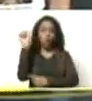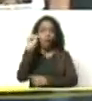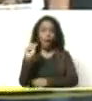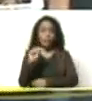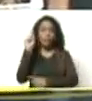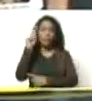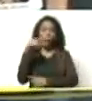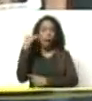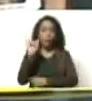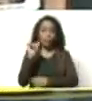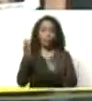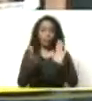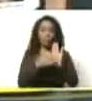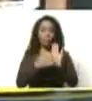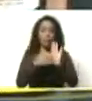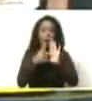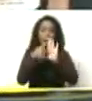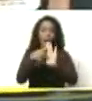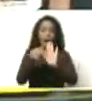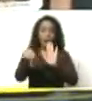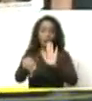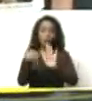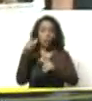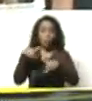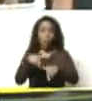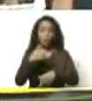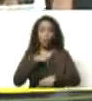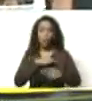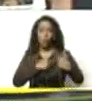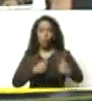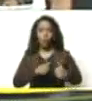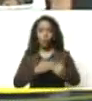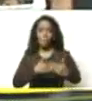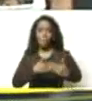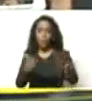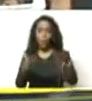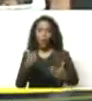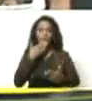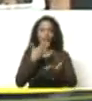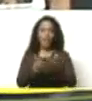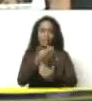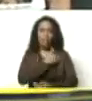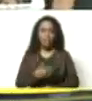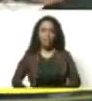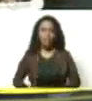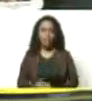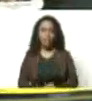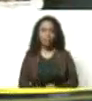también están latentes aquí en estos espacios y en nuestros corazones gracias presidente